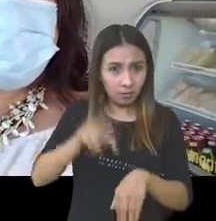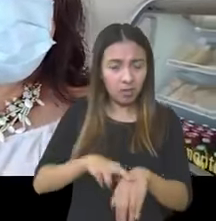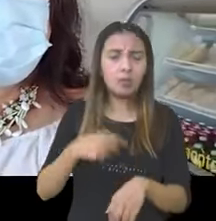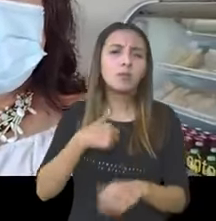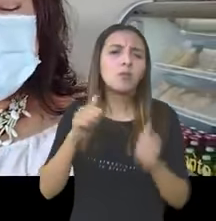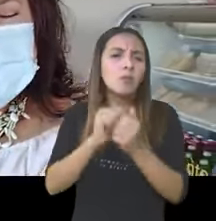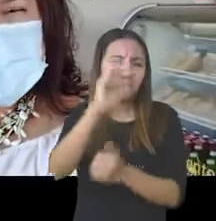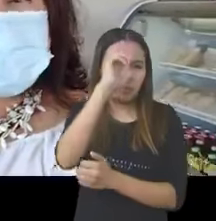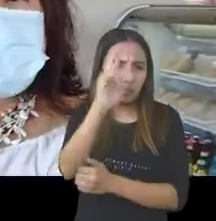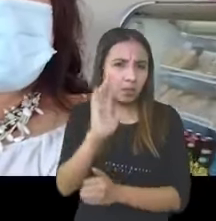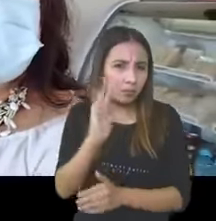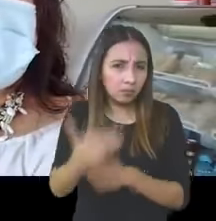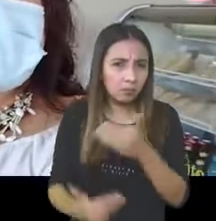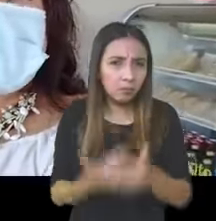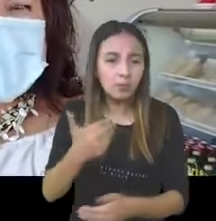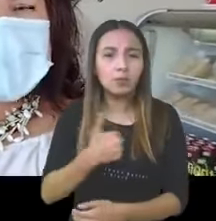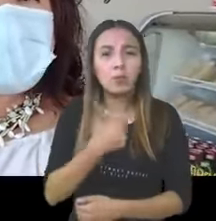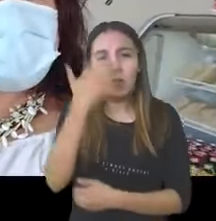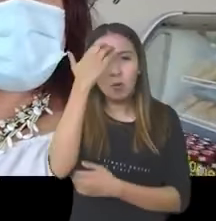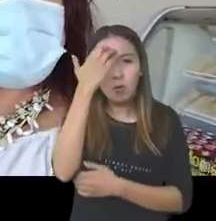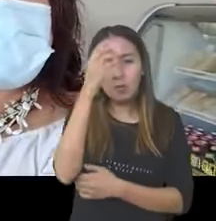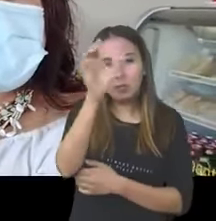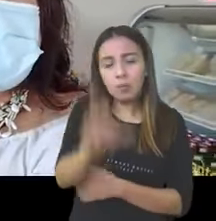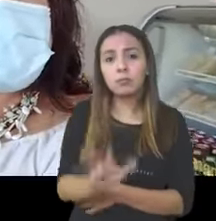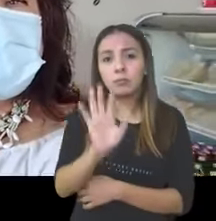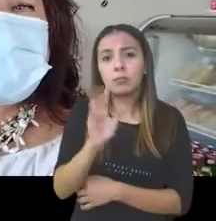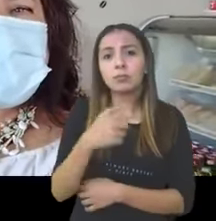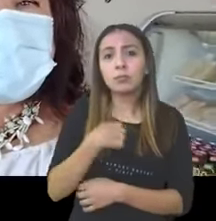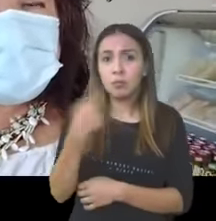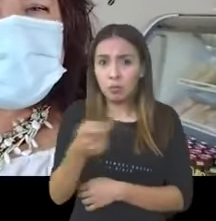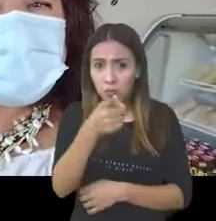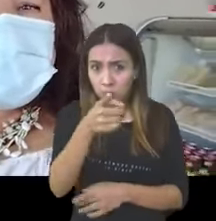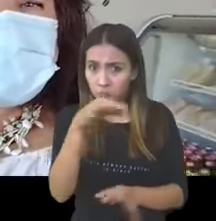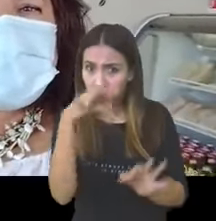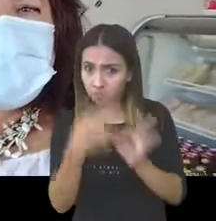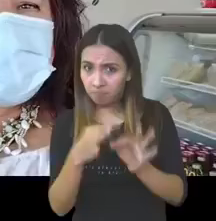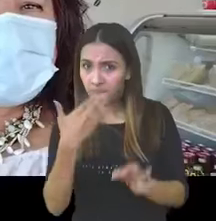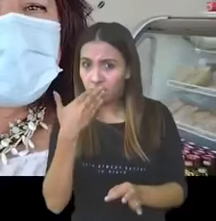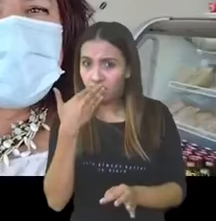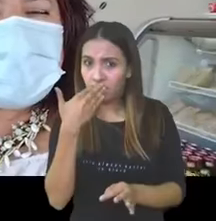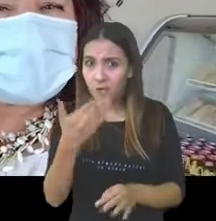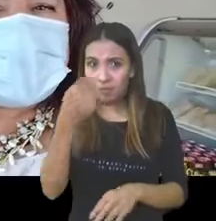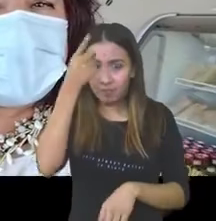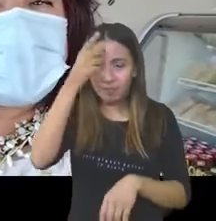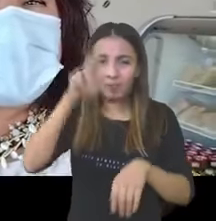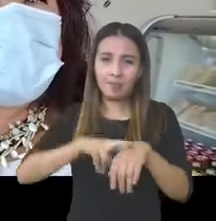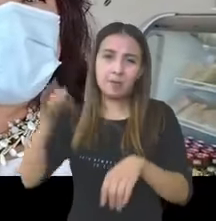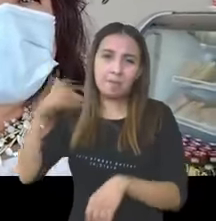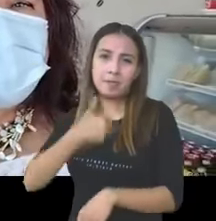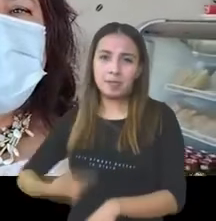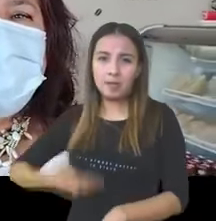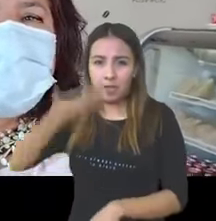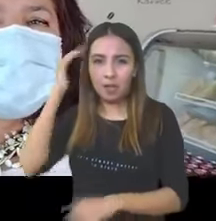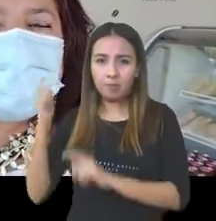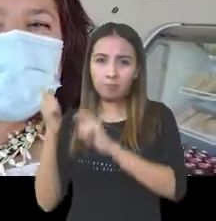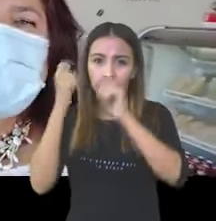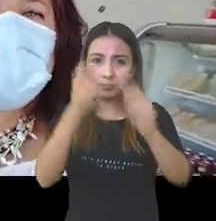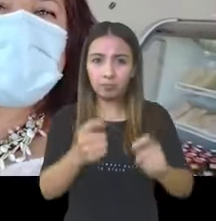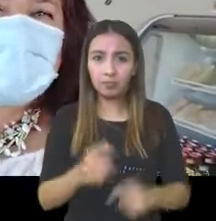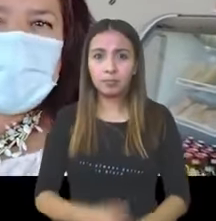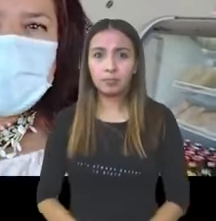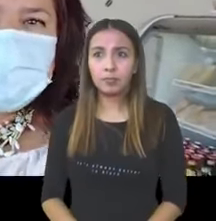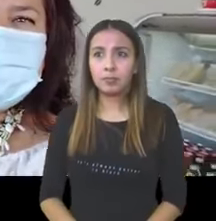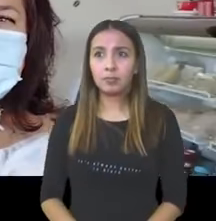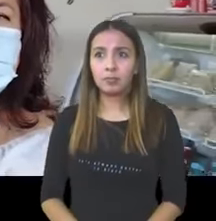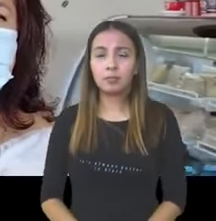todo respeto, Oralia, te conozco. Entonces, ¿crees tú que estás cumpliendo con la función que te encomendó el presidente? Mira, Jorge, yo estoy haciendo lo mejor